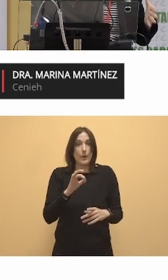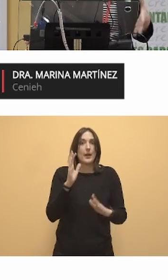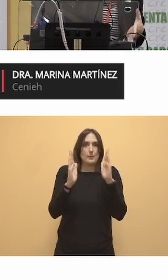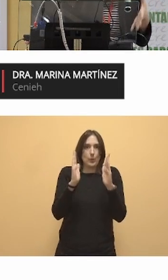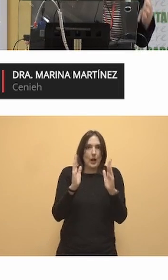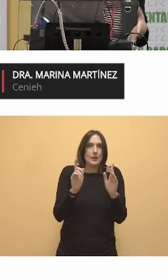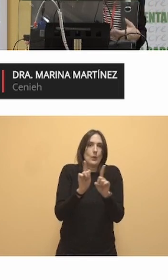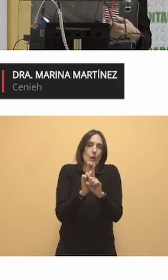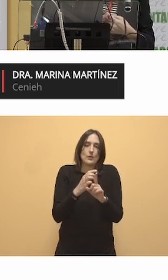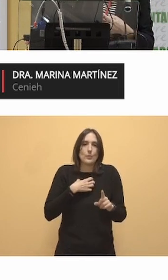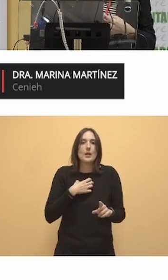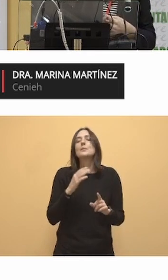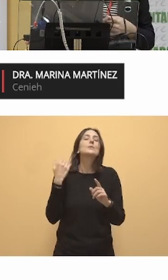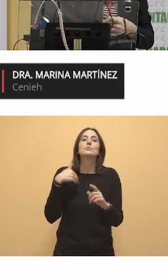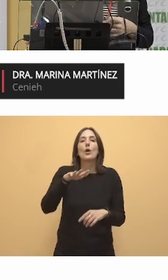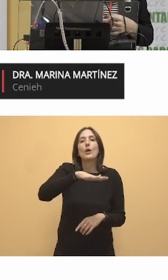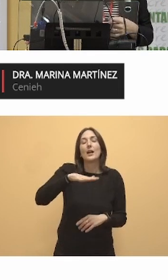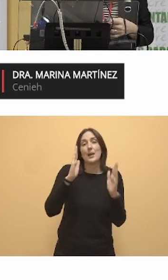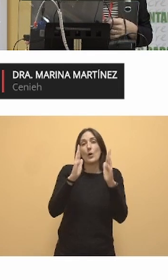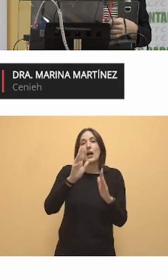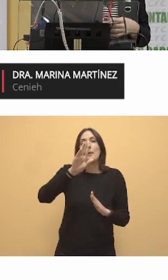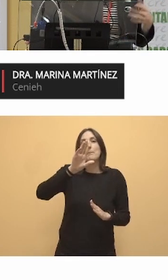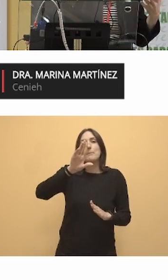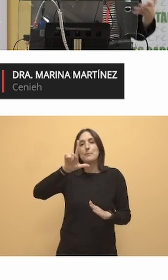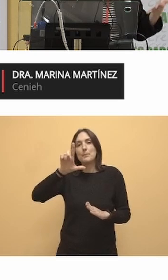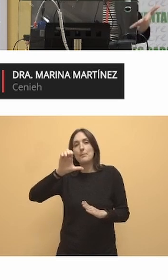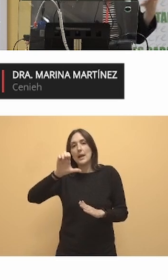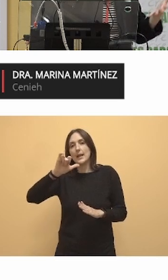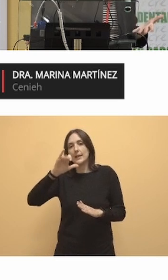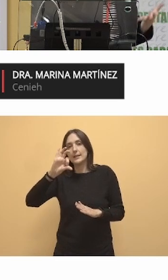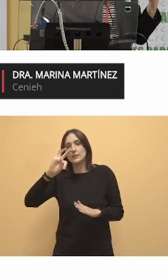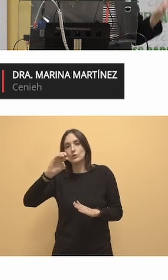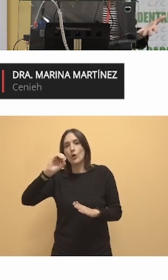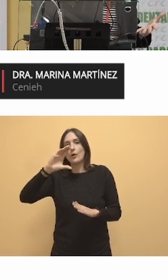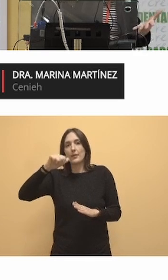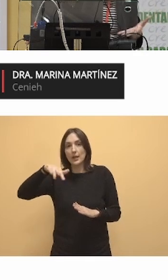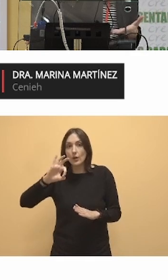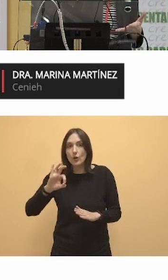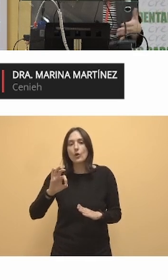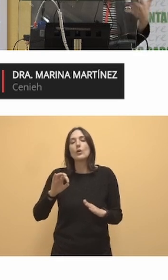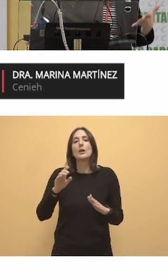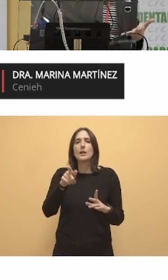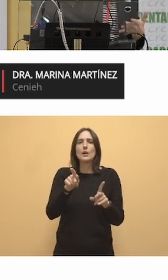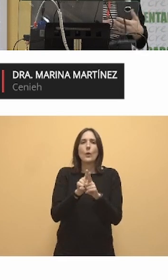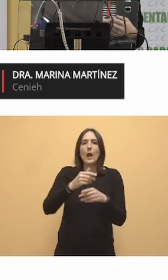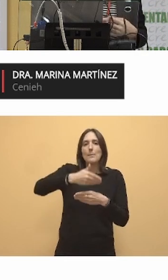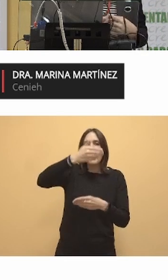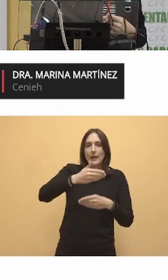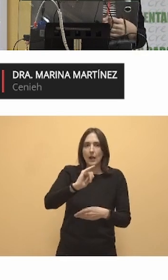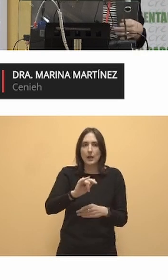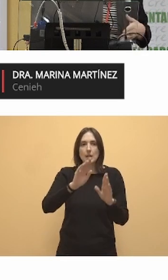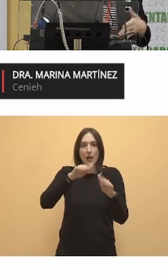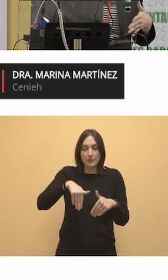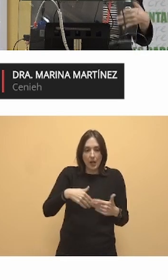durante el Pleistoceno medio, sobre todo, se ha visto que hubo y existieron esas barreras que impidieron a